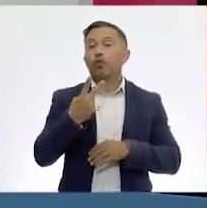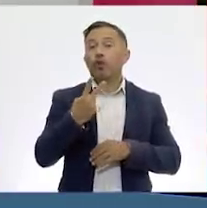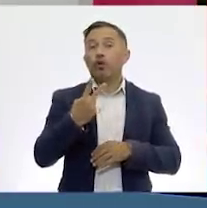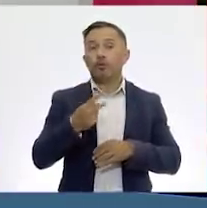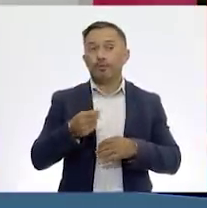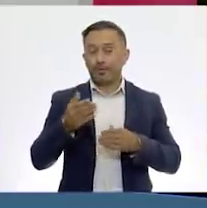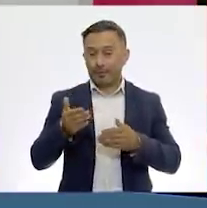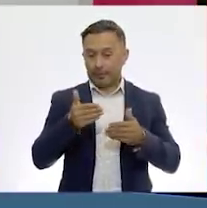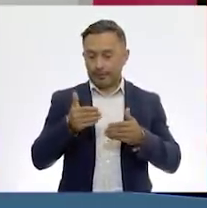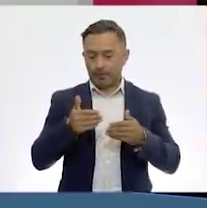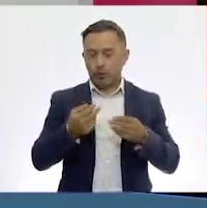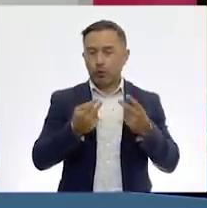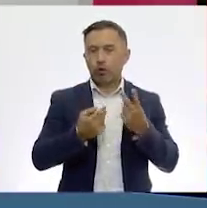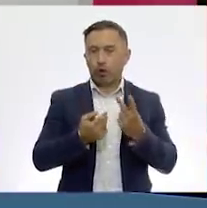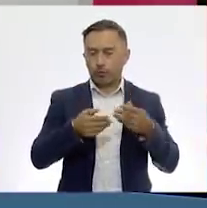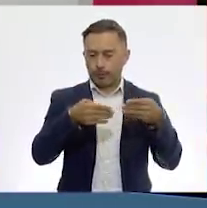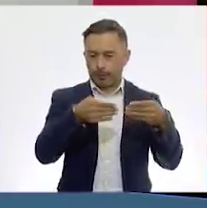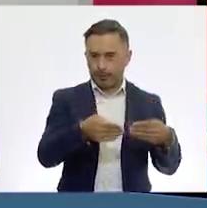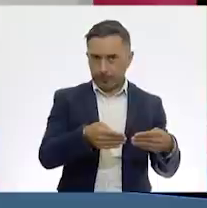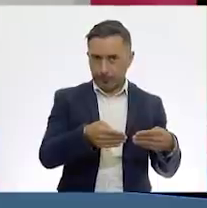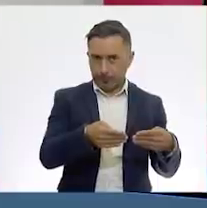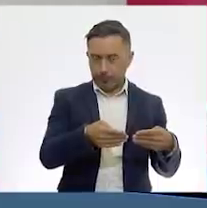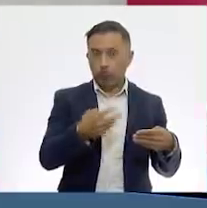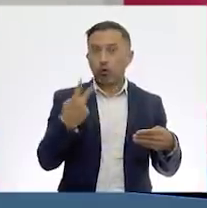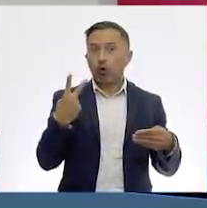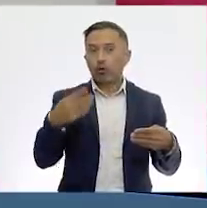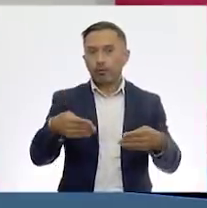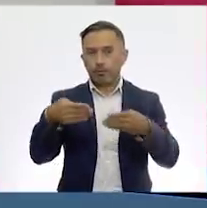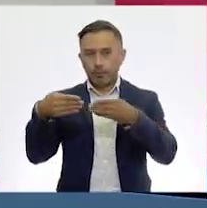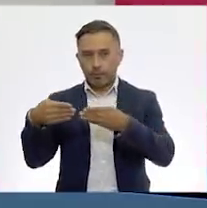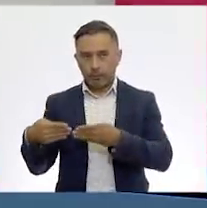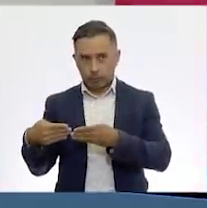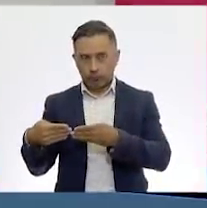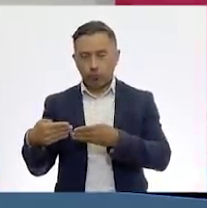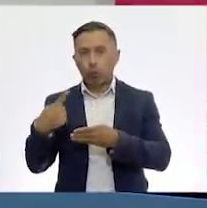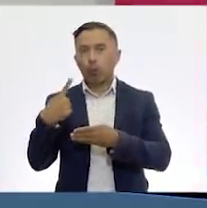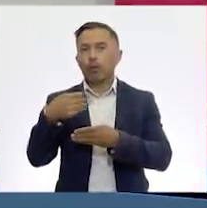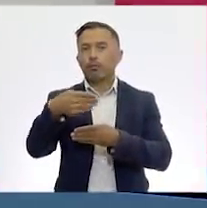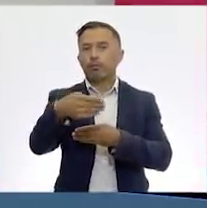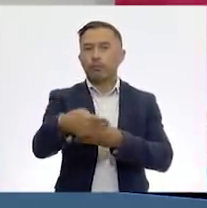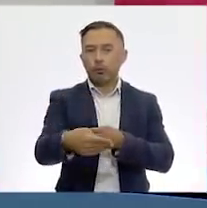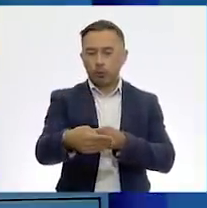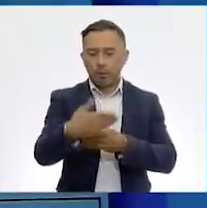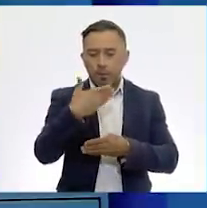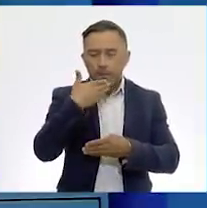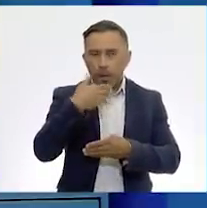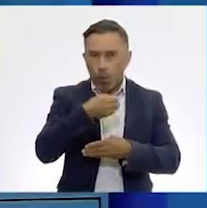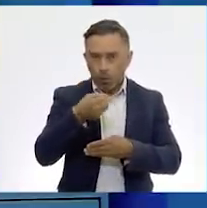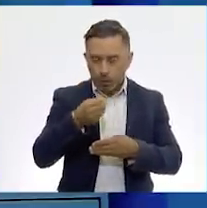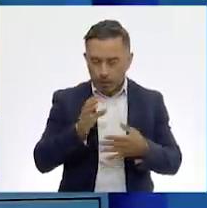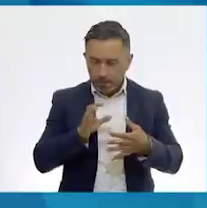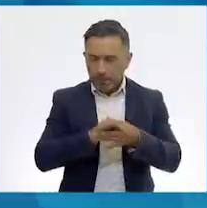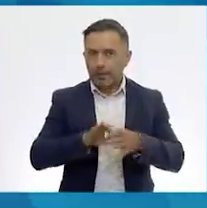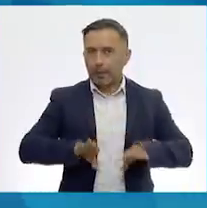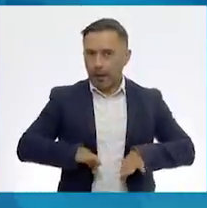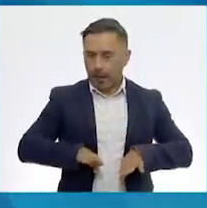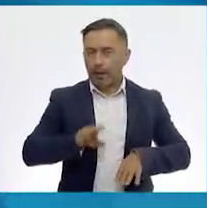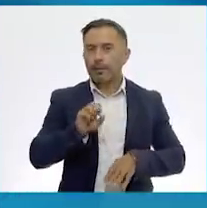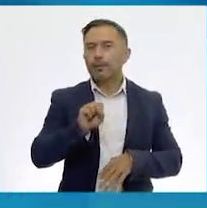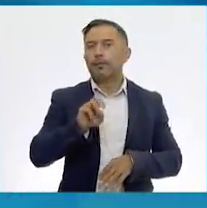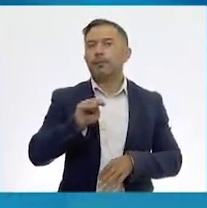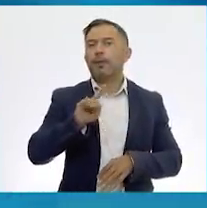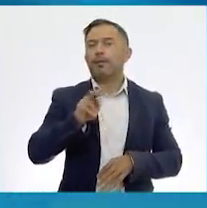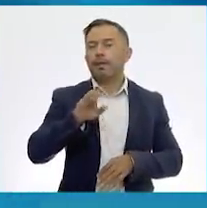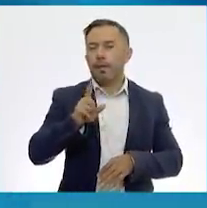elementos del lado derecho y uno central. En eso consiste la simetría. Después vendría la jerarquía.